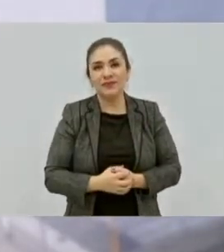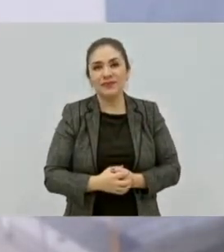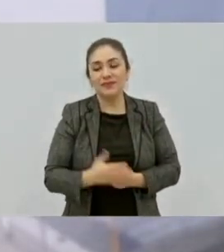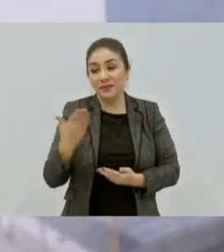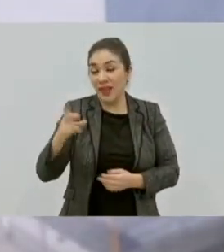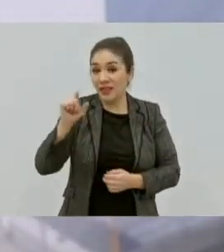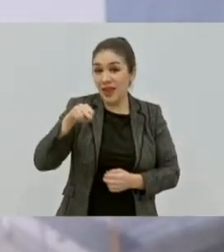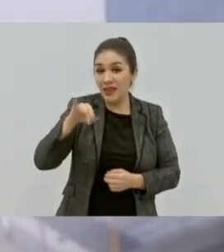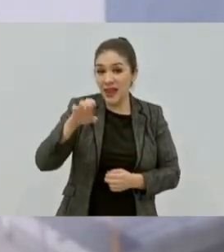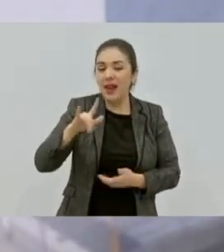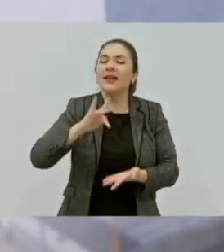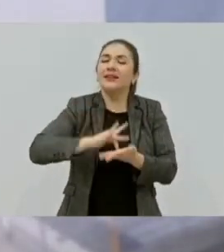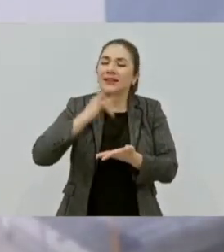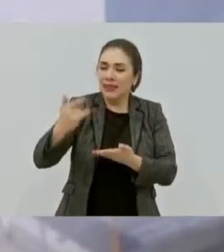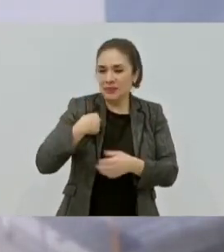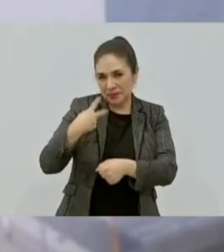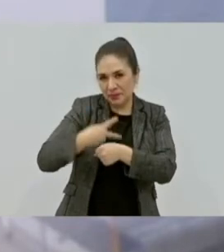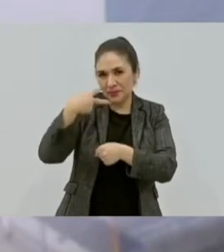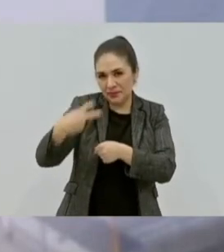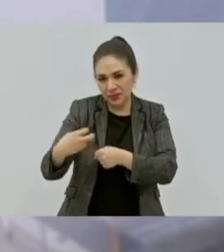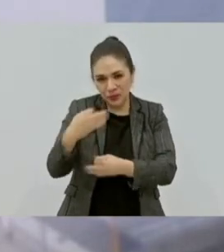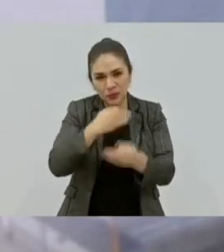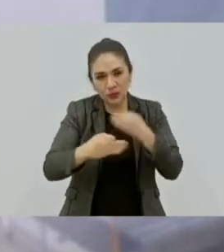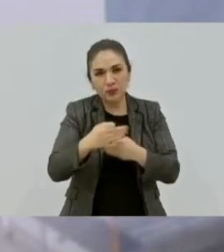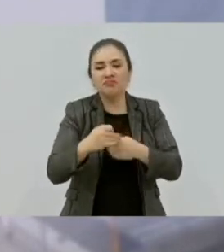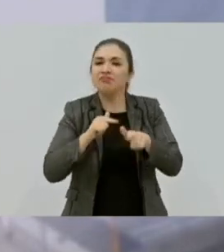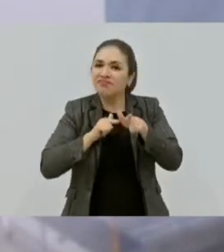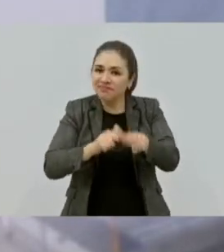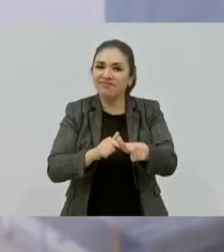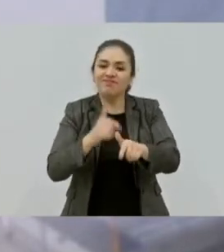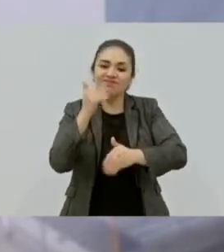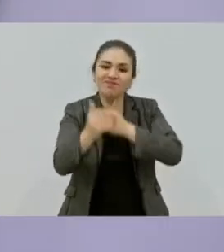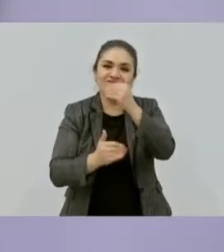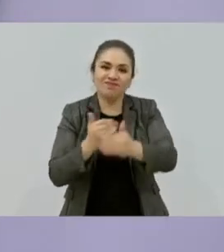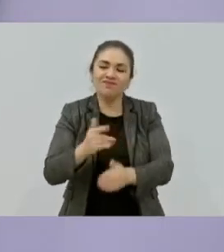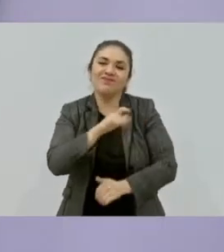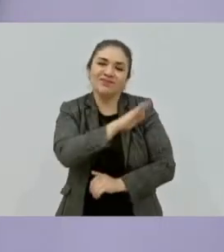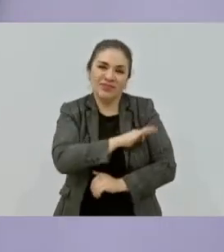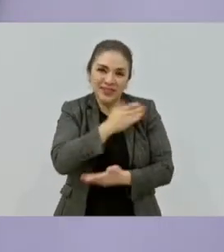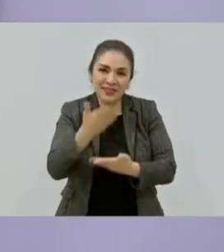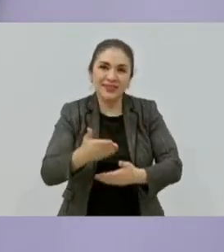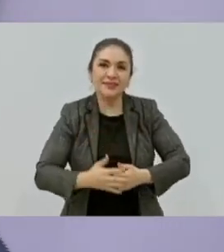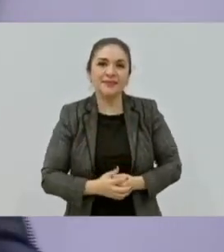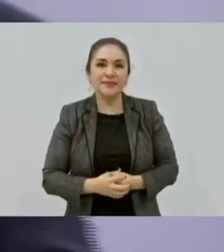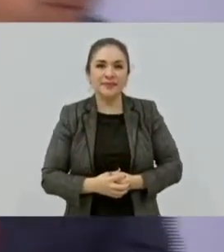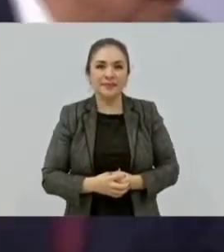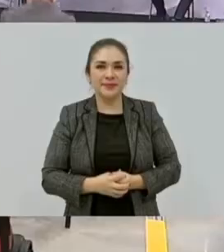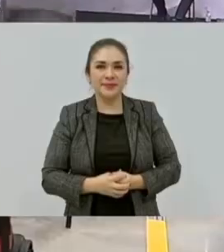Daniel, muchas gracias por invitarnos y adelante. Muchas felicidades.